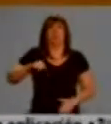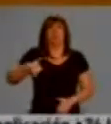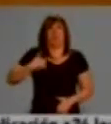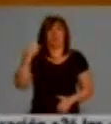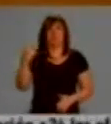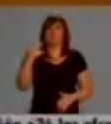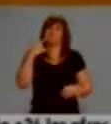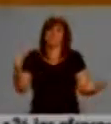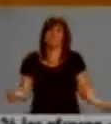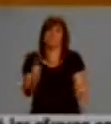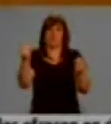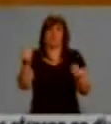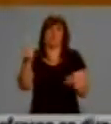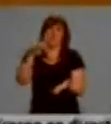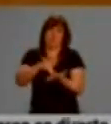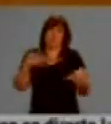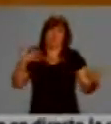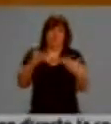el citado trágico accidente.